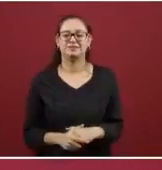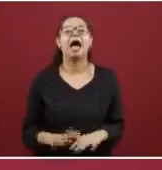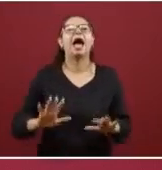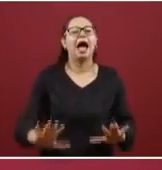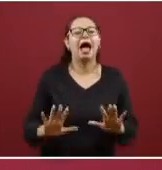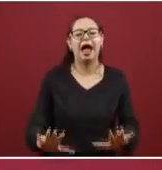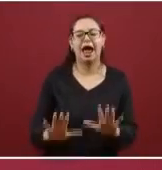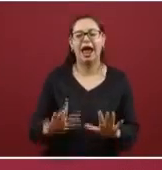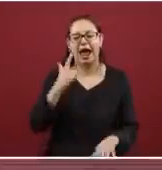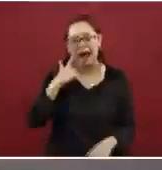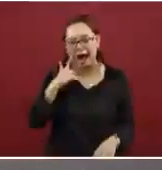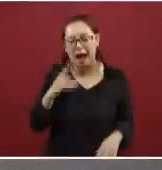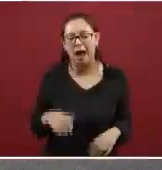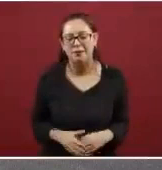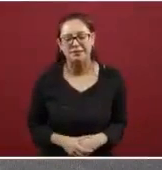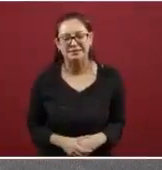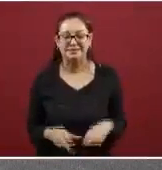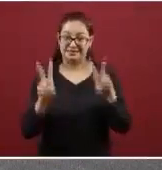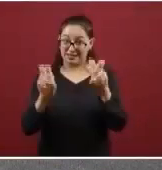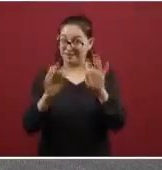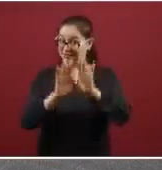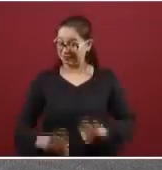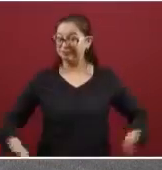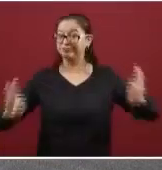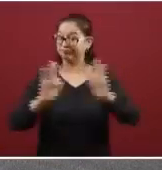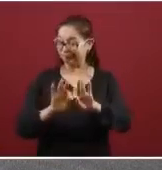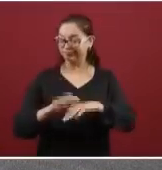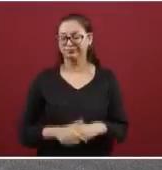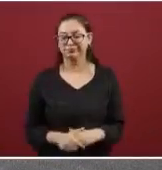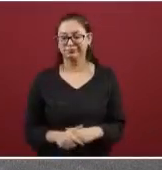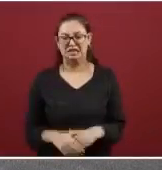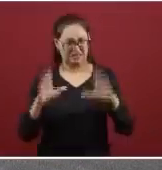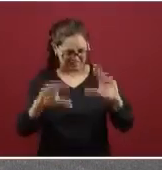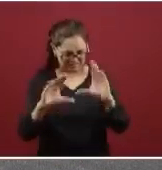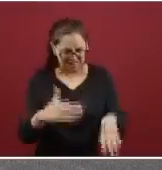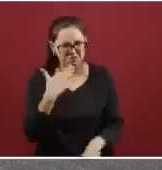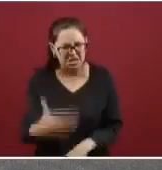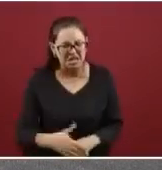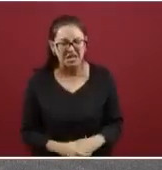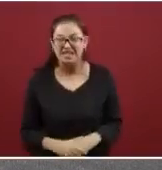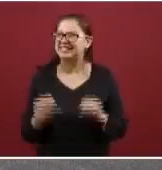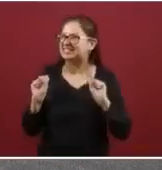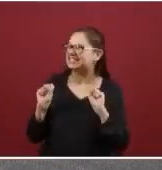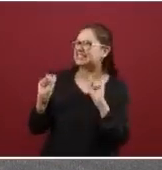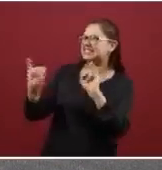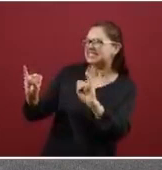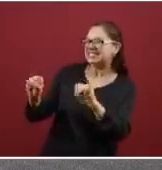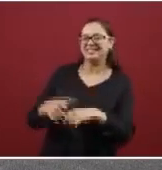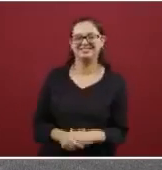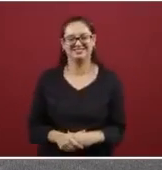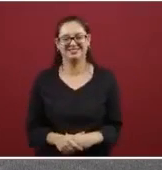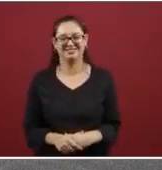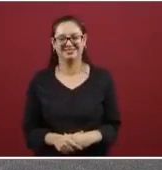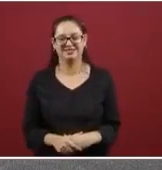A ver. Esto es muy importante. ¿Sí les enseñan? Sí. Bueno,